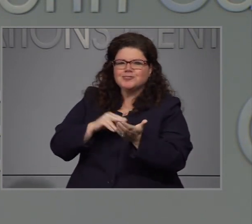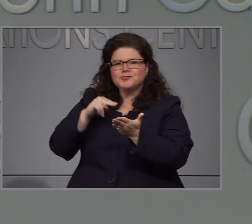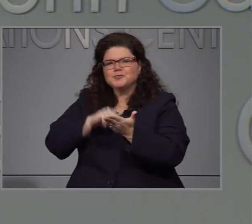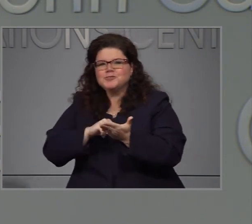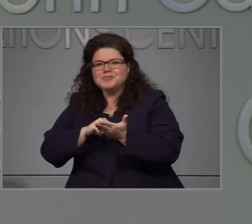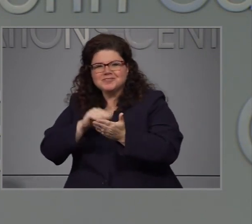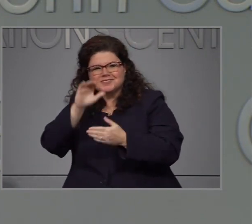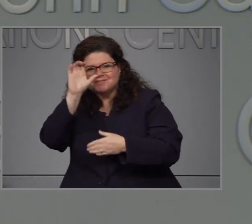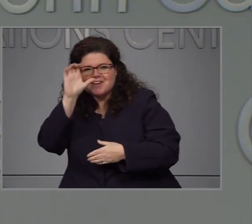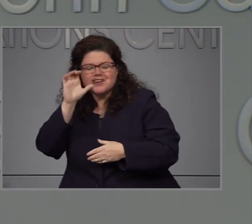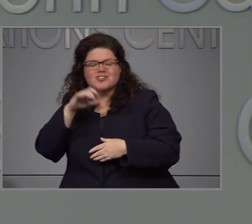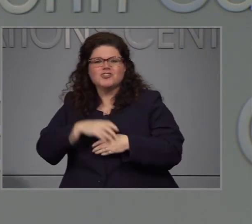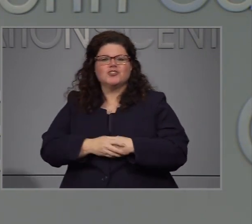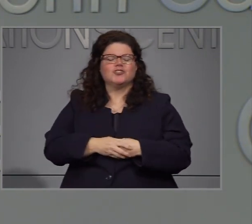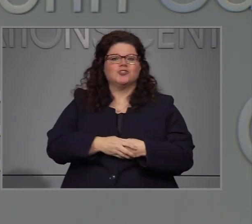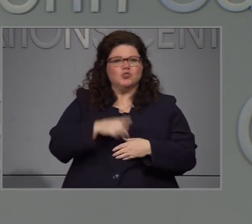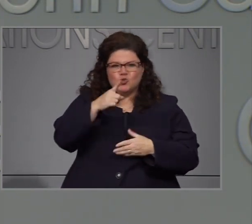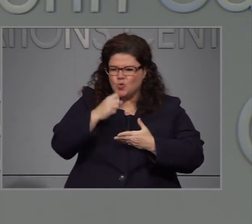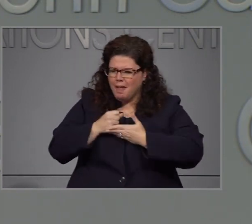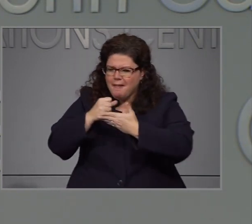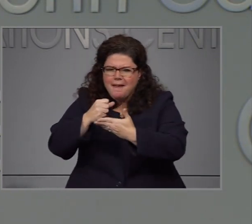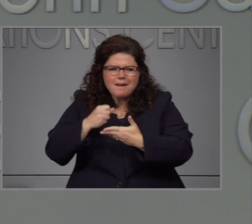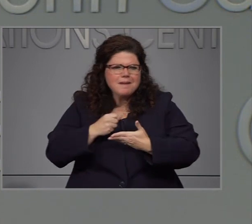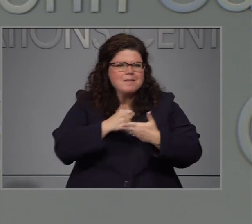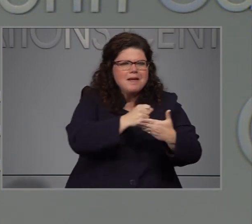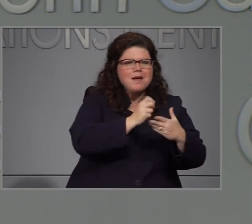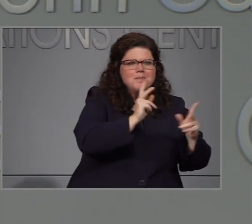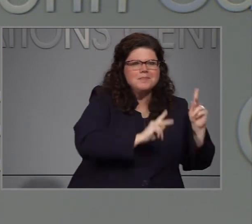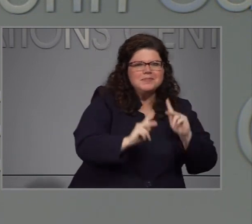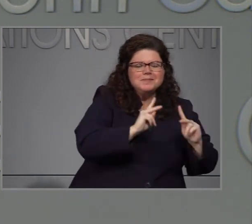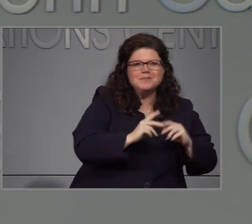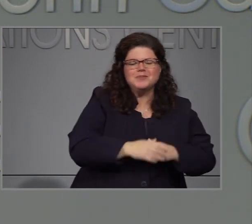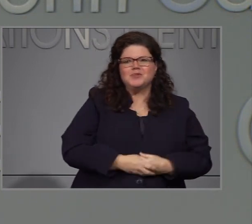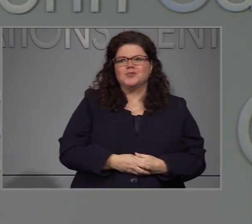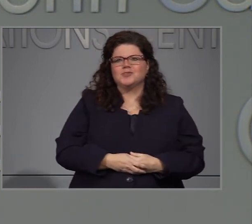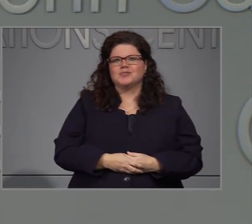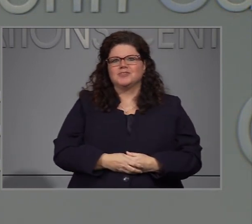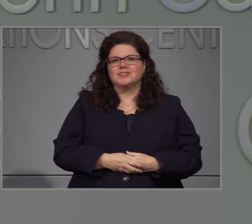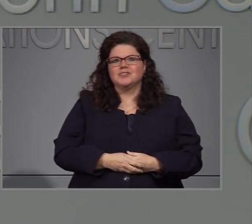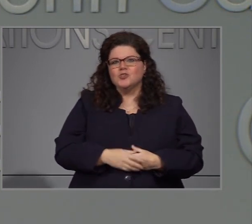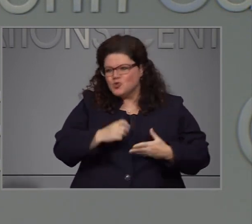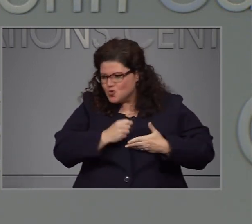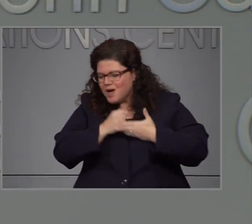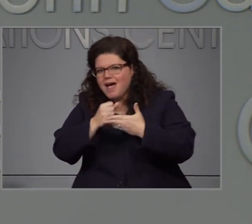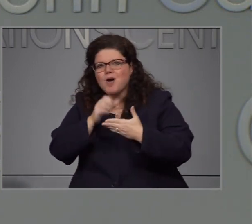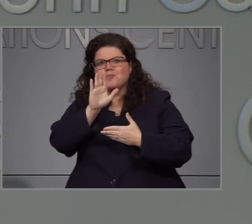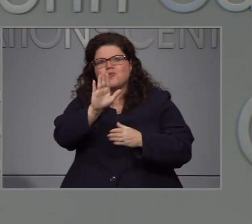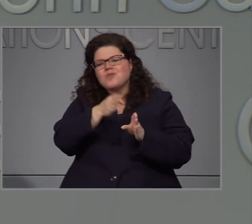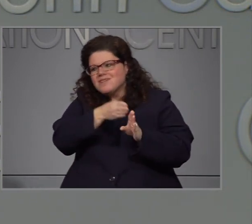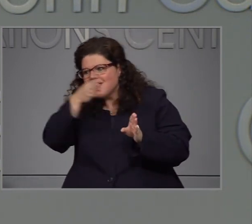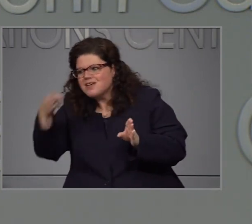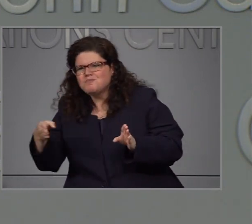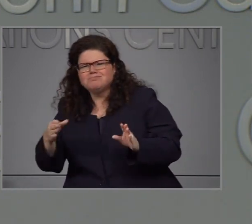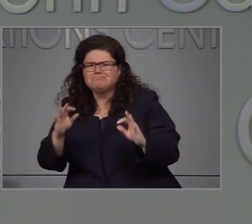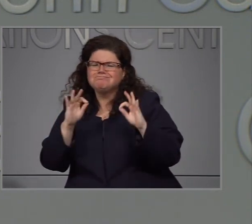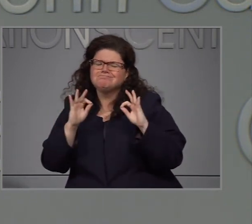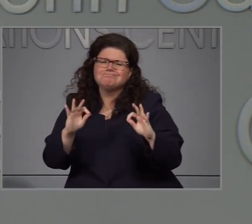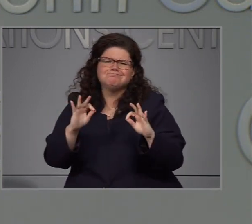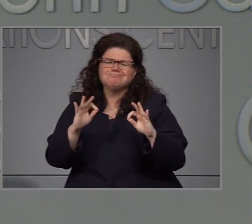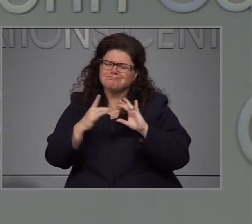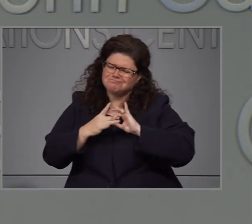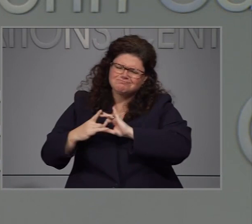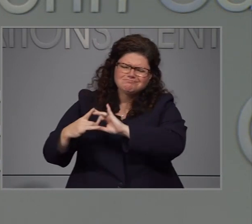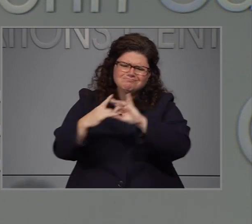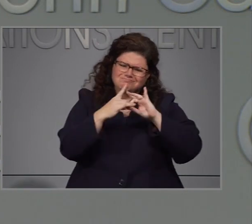de pequeños negocios, empleados de primera línea, alcanzando a aquellos que más necesitan